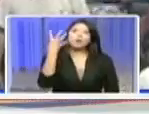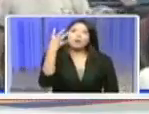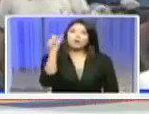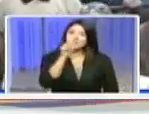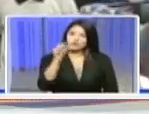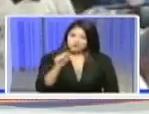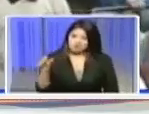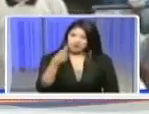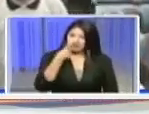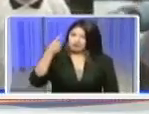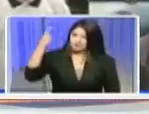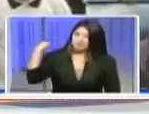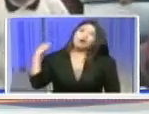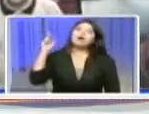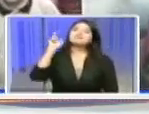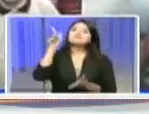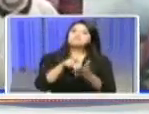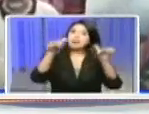vimos aquí.